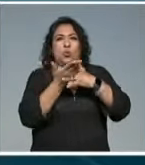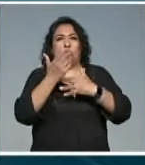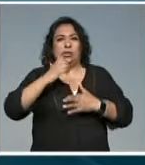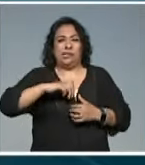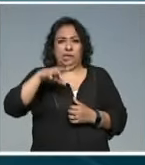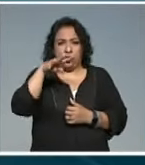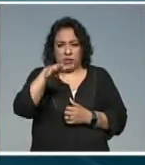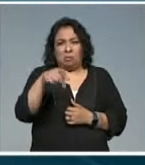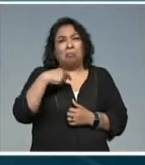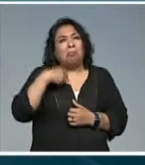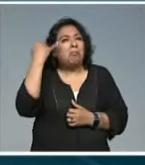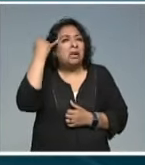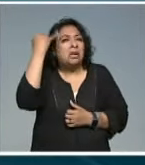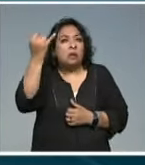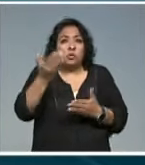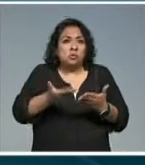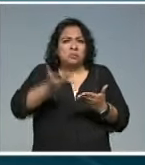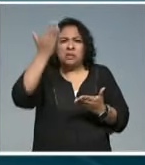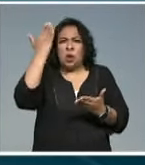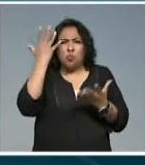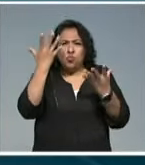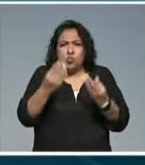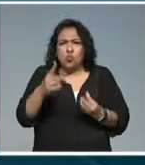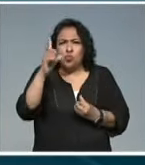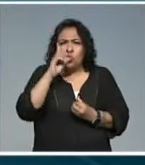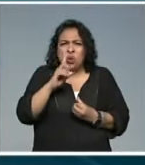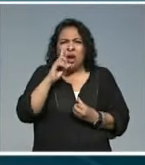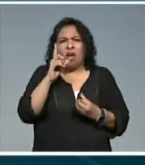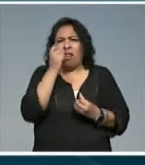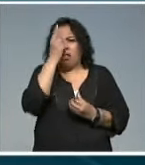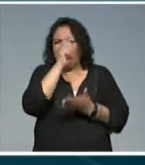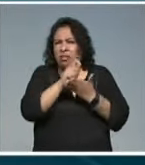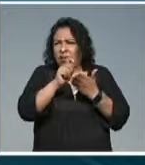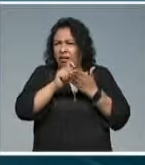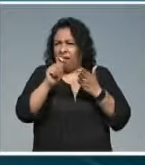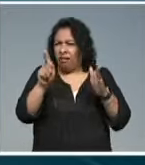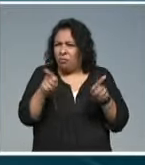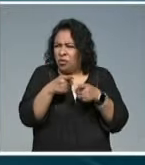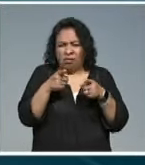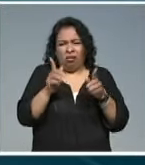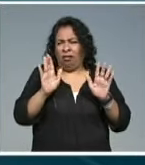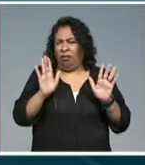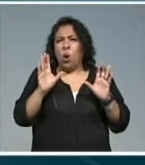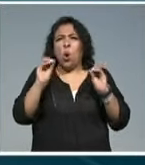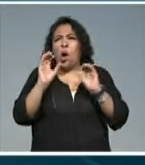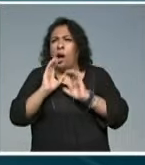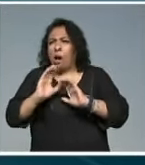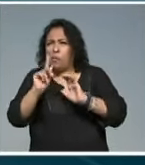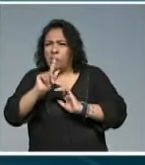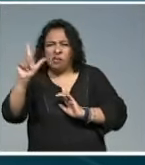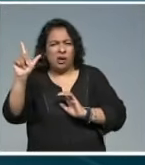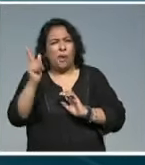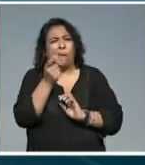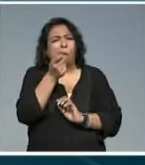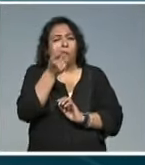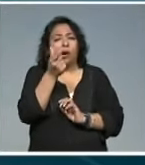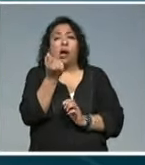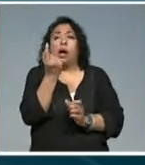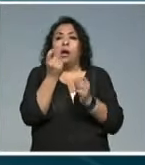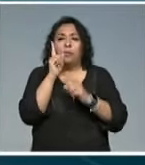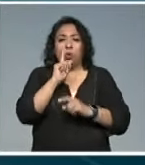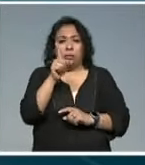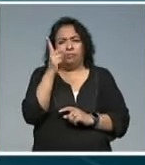que en ese momento no había tantas mujeres que se dedicaran a la composición, ni incluso a la interpretación profesional de la música. Es una